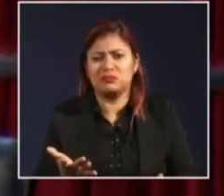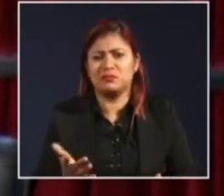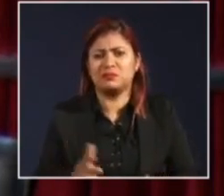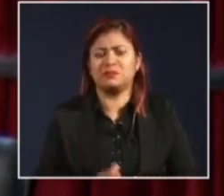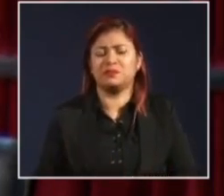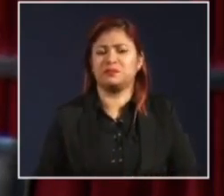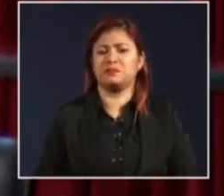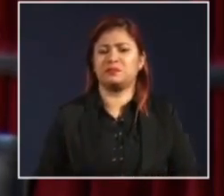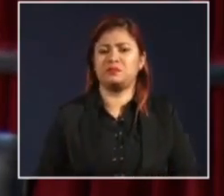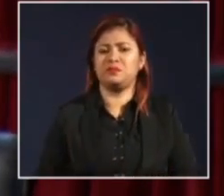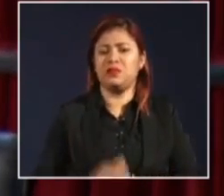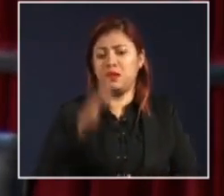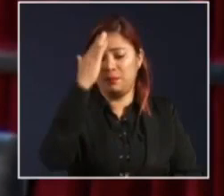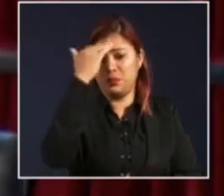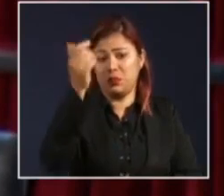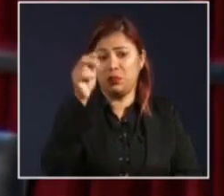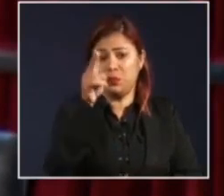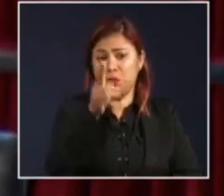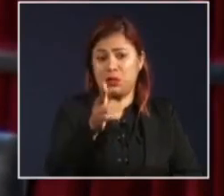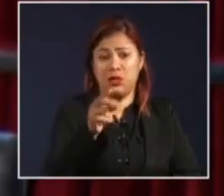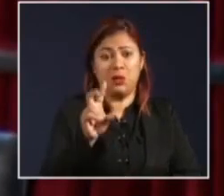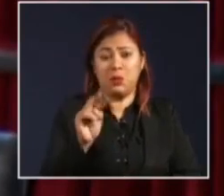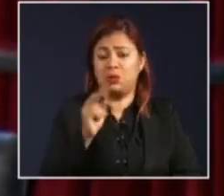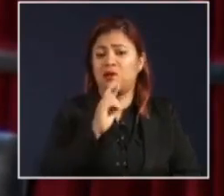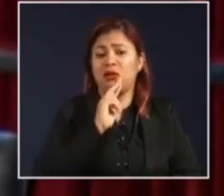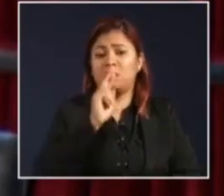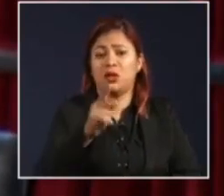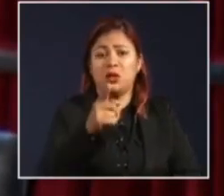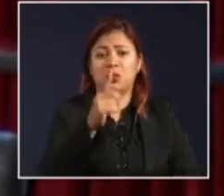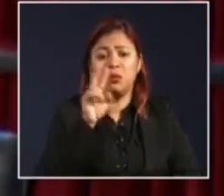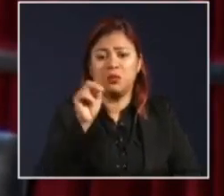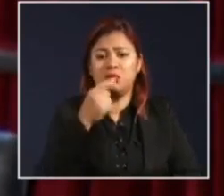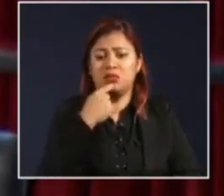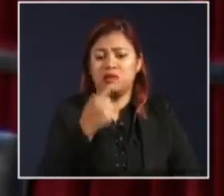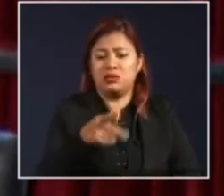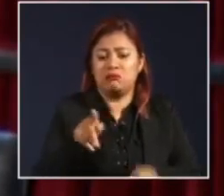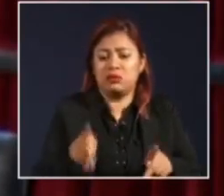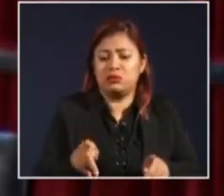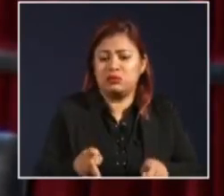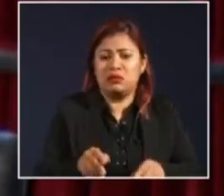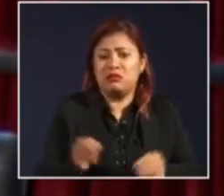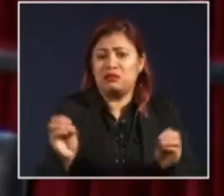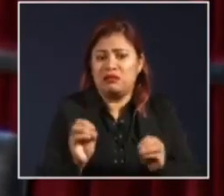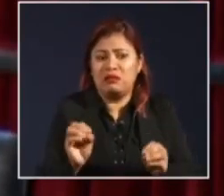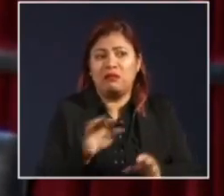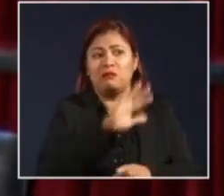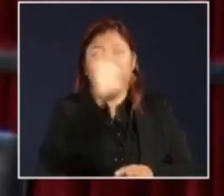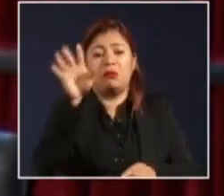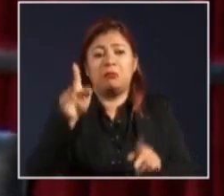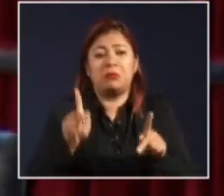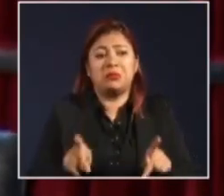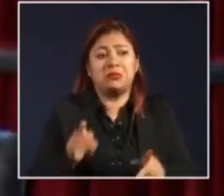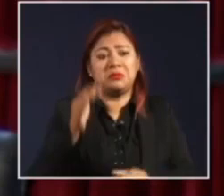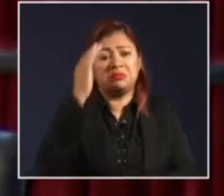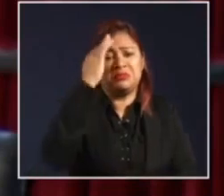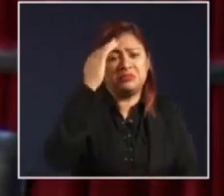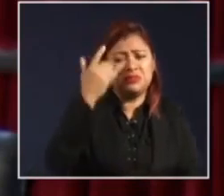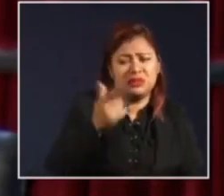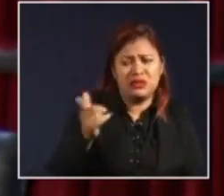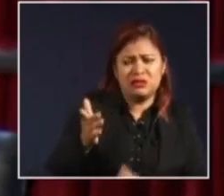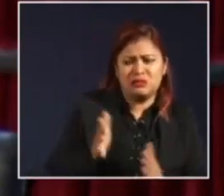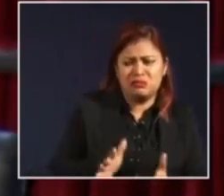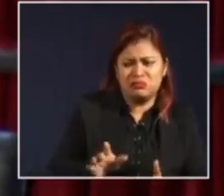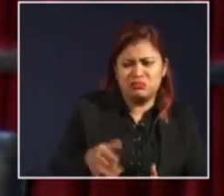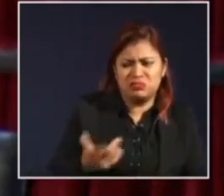especulación, porque si usted no le da respuesta y no le dice a las personas que están pasando, la gente comienza a especular y eso va